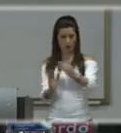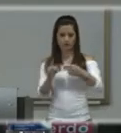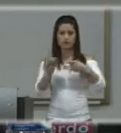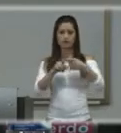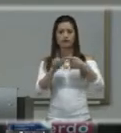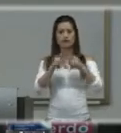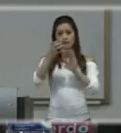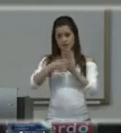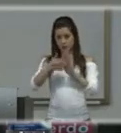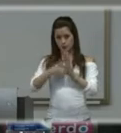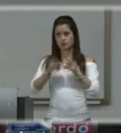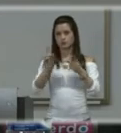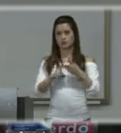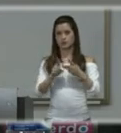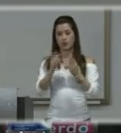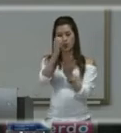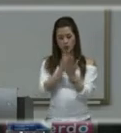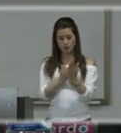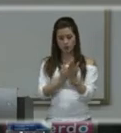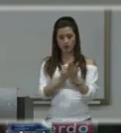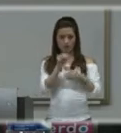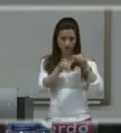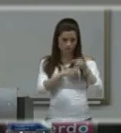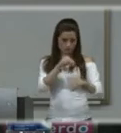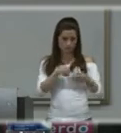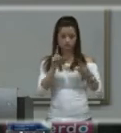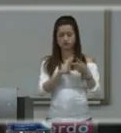de diagnóstico, desarrollo curricular,